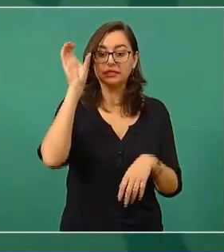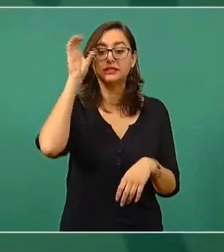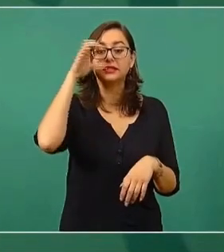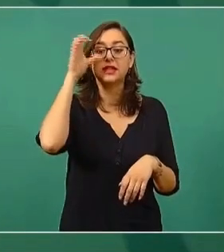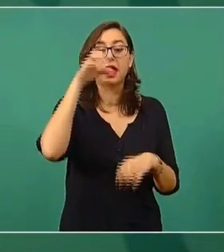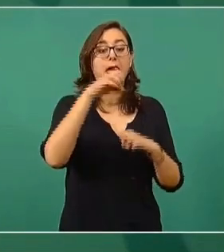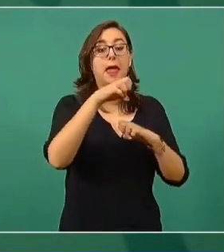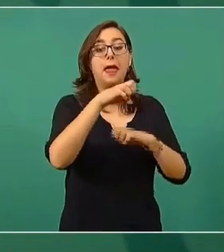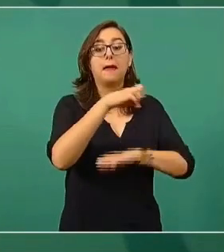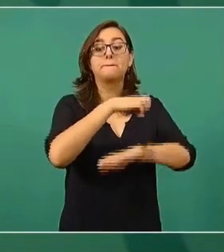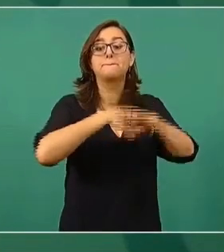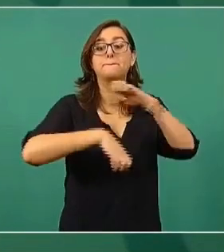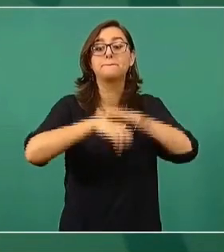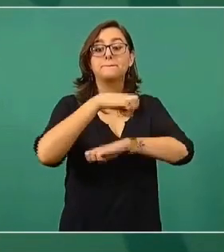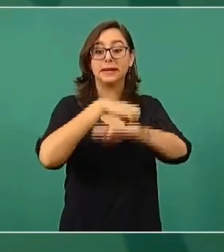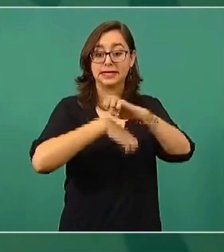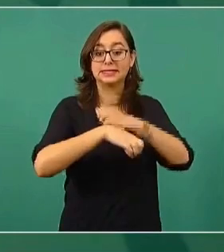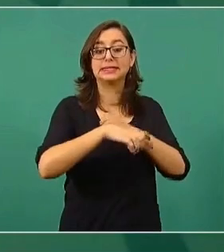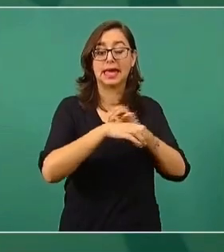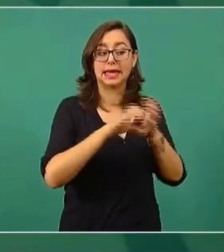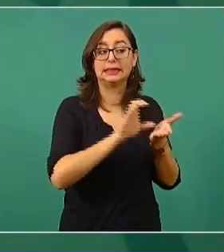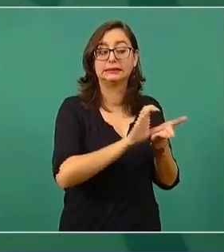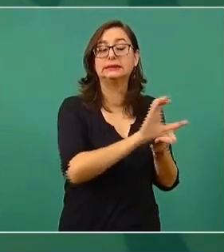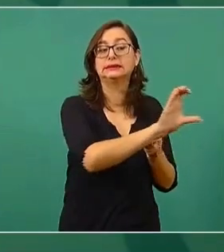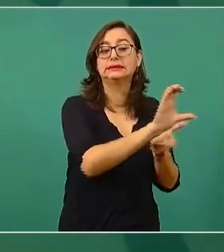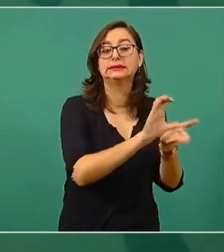para hacer investigación